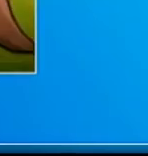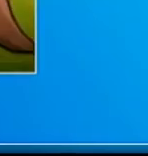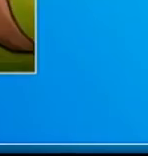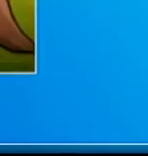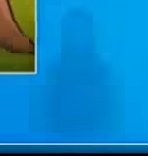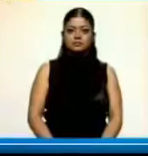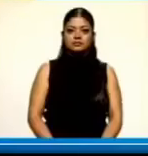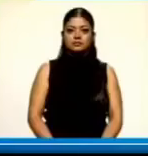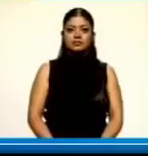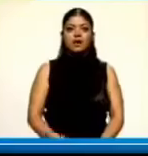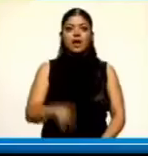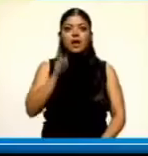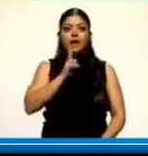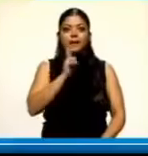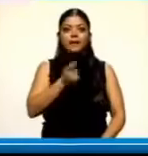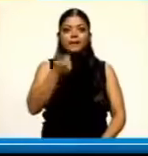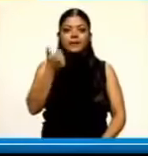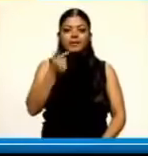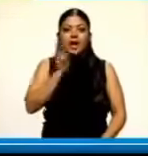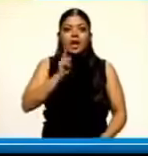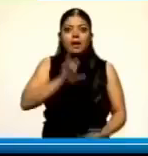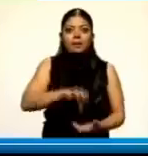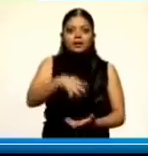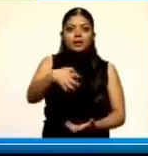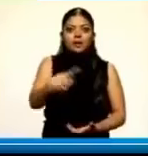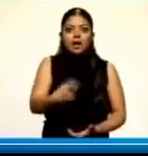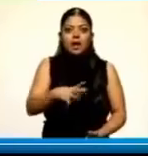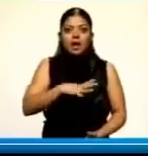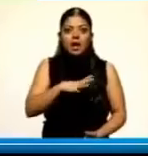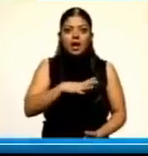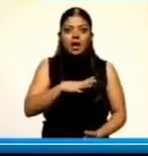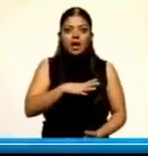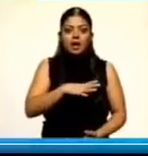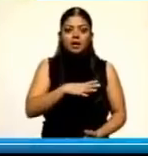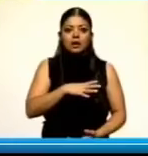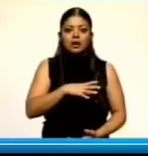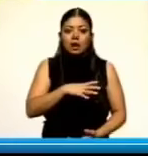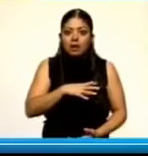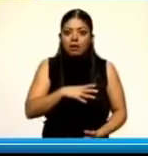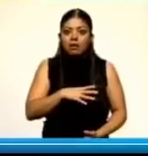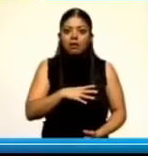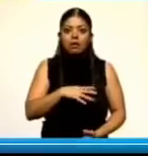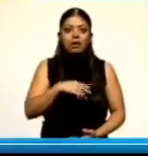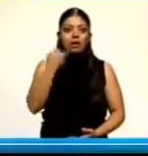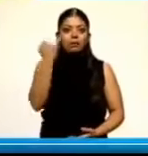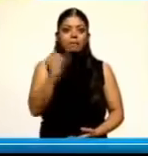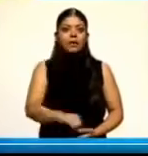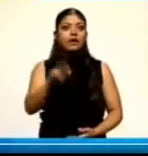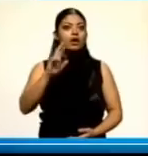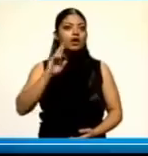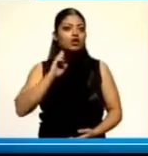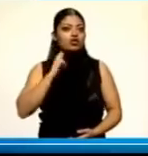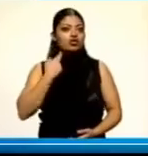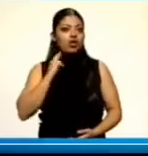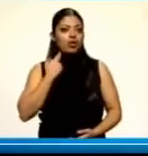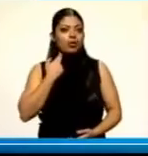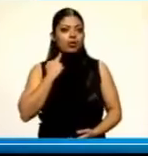¡Abriré primero! ¡Veamos qué tienes! ¡Un robot!